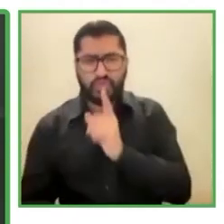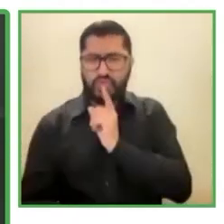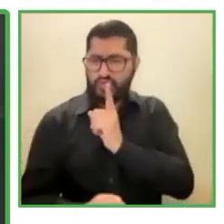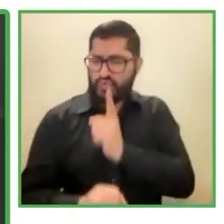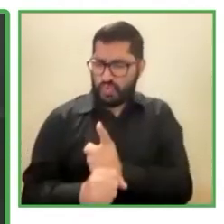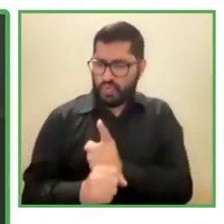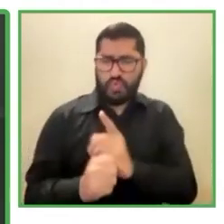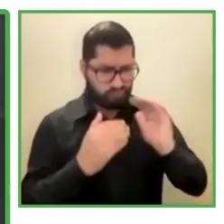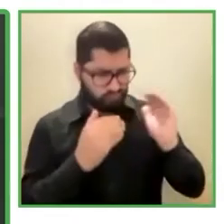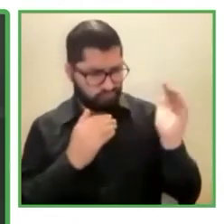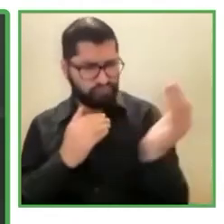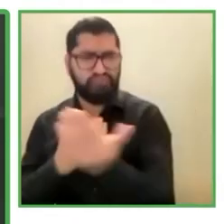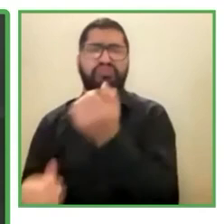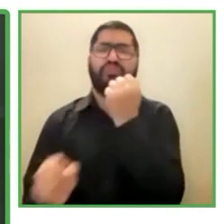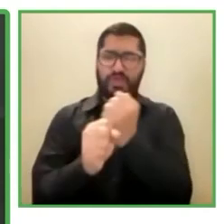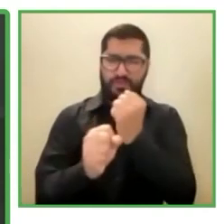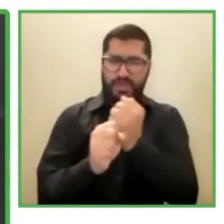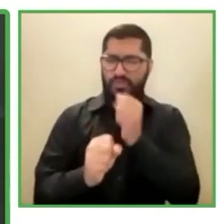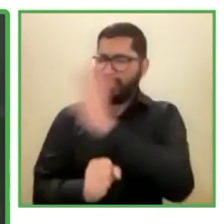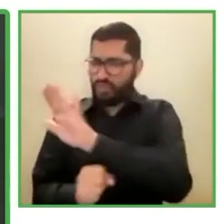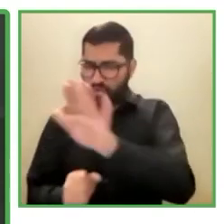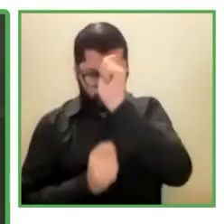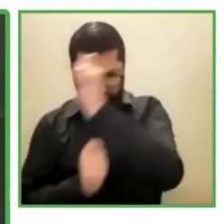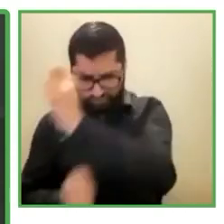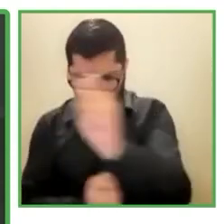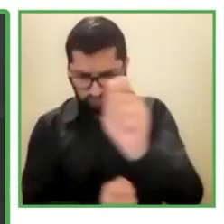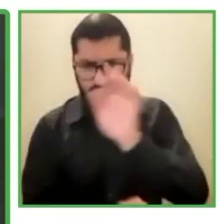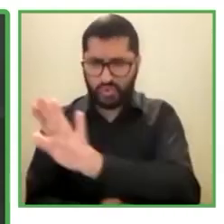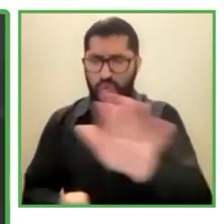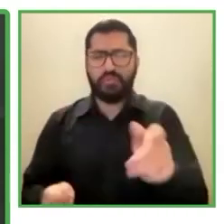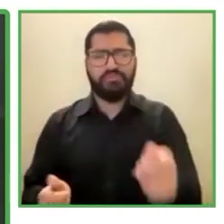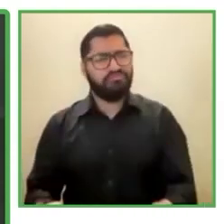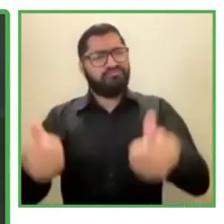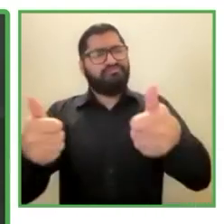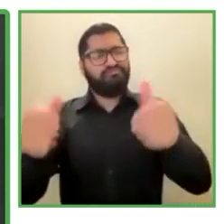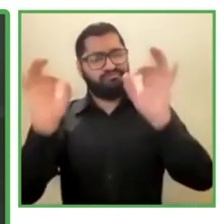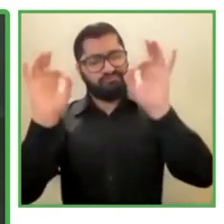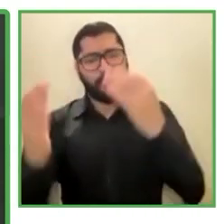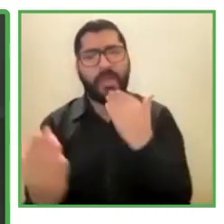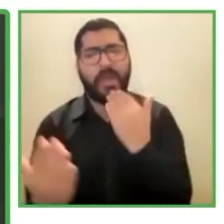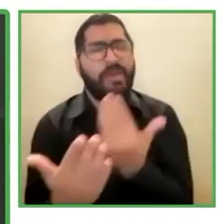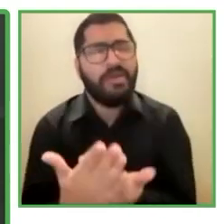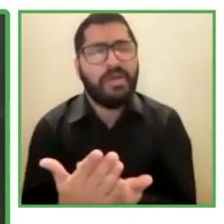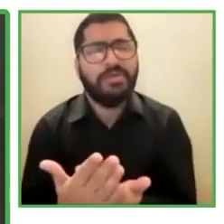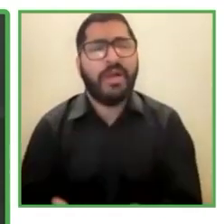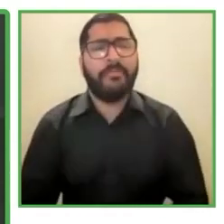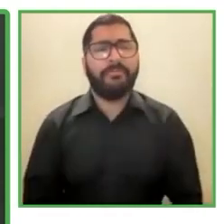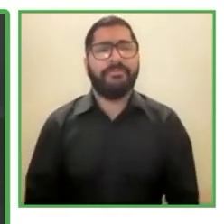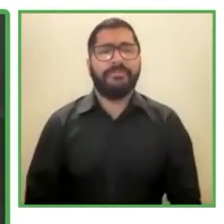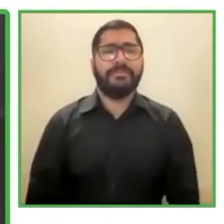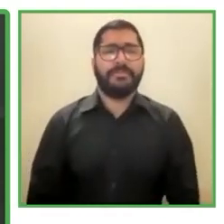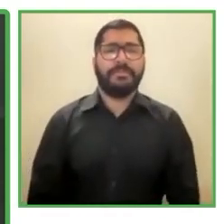valoradas. Muchísimas gracias y les deseo éxito en la conferencia y en las deliberaciones.